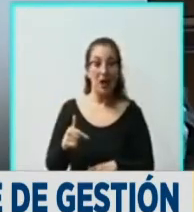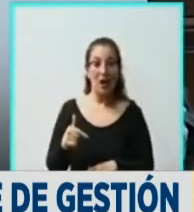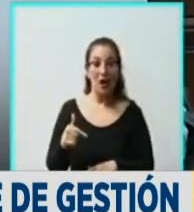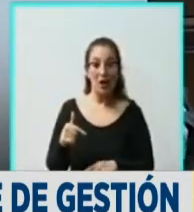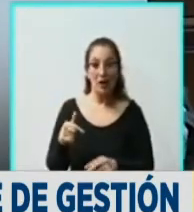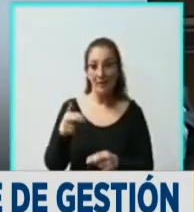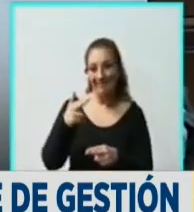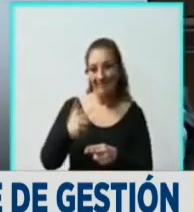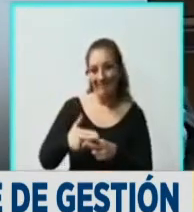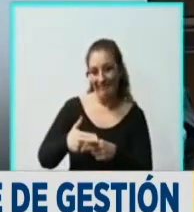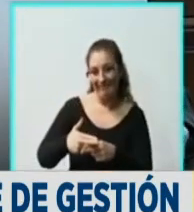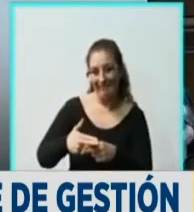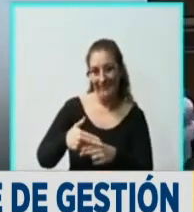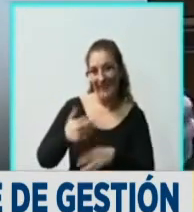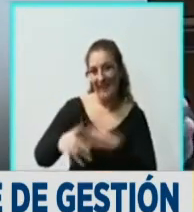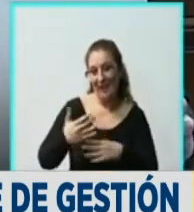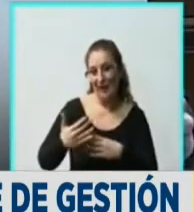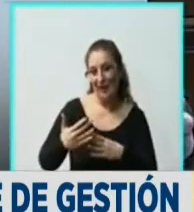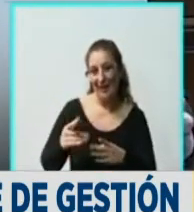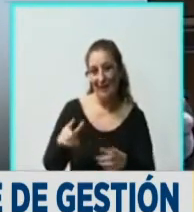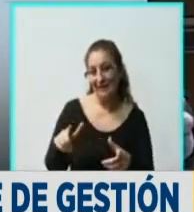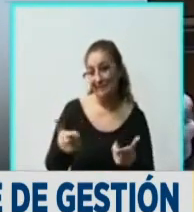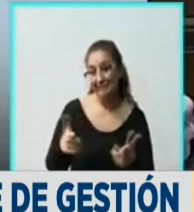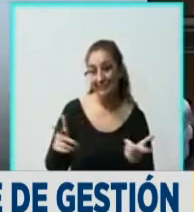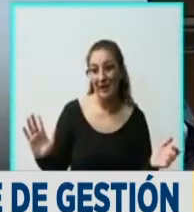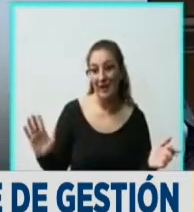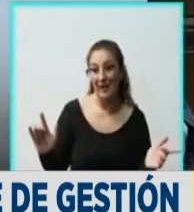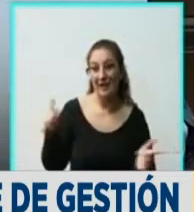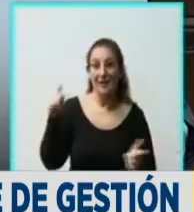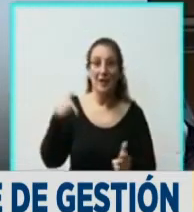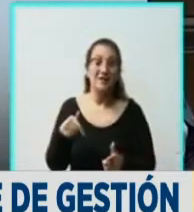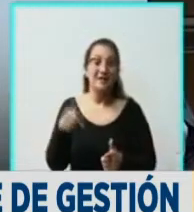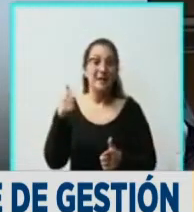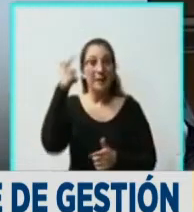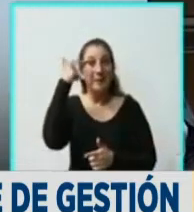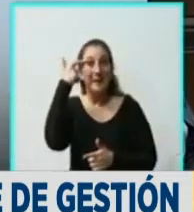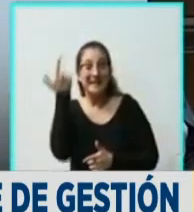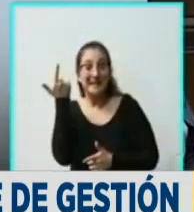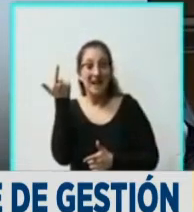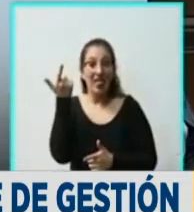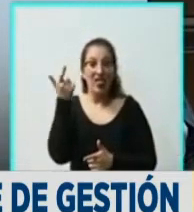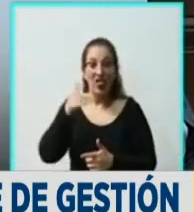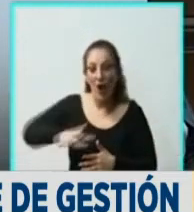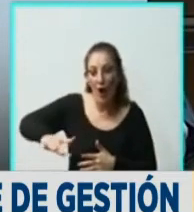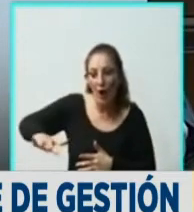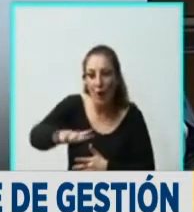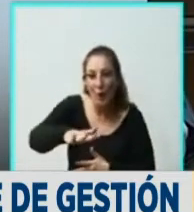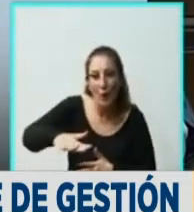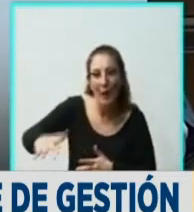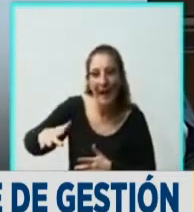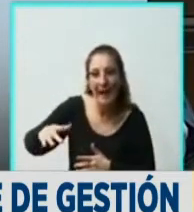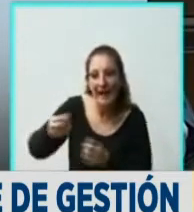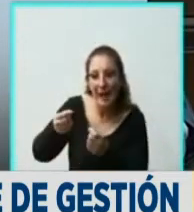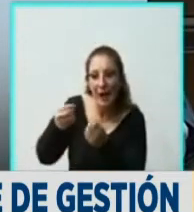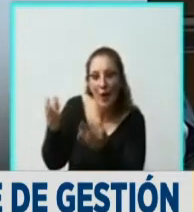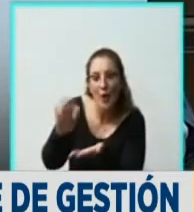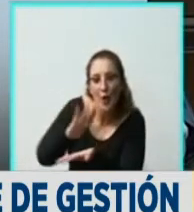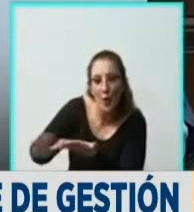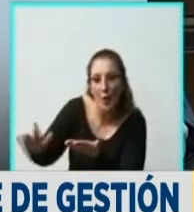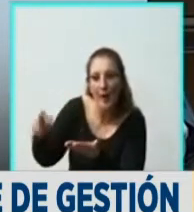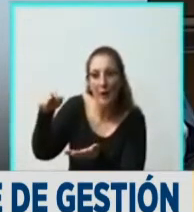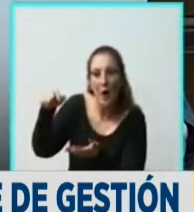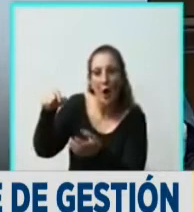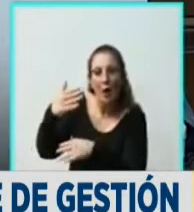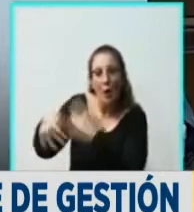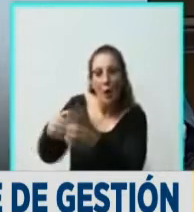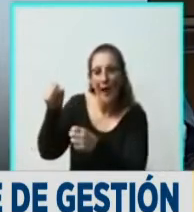6 etapas para que cuando las condiciones sanitarias lo permitan, los vecinos puedan volver a las actividades tomando los